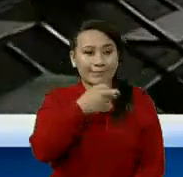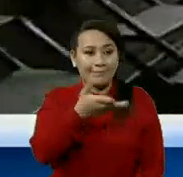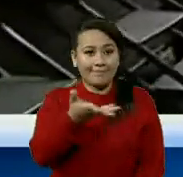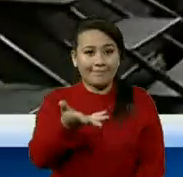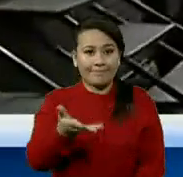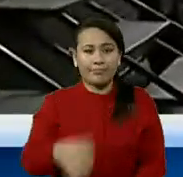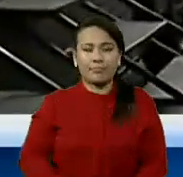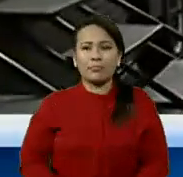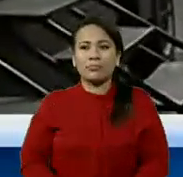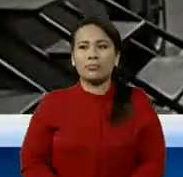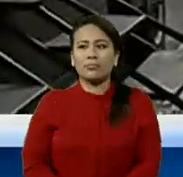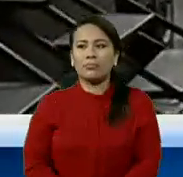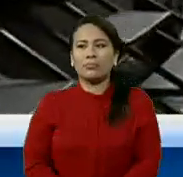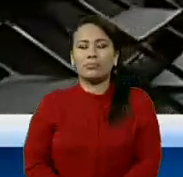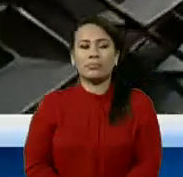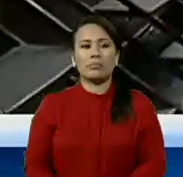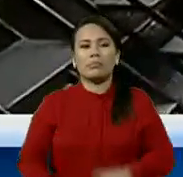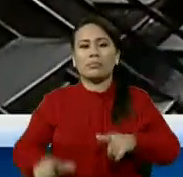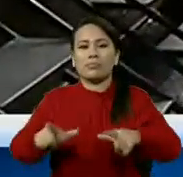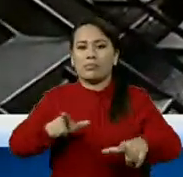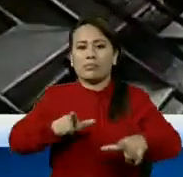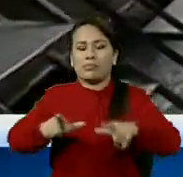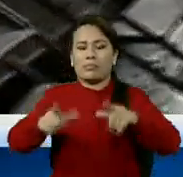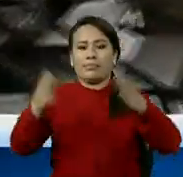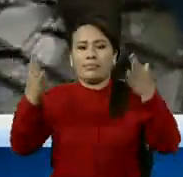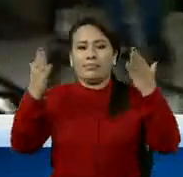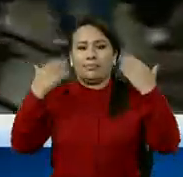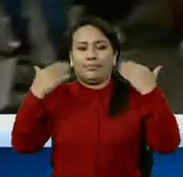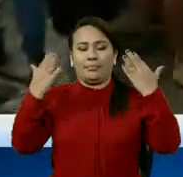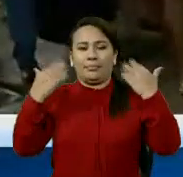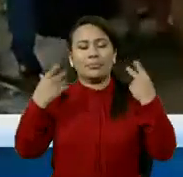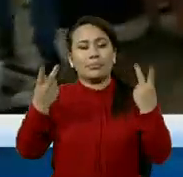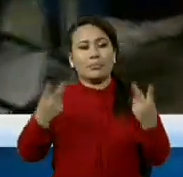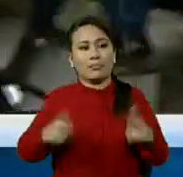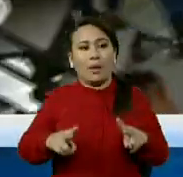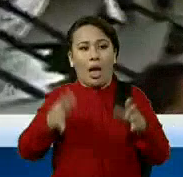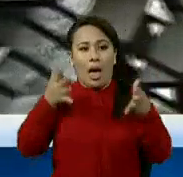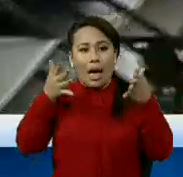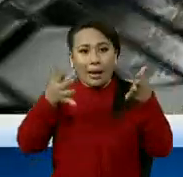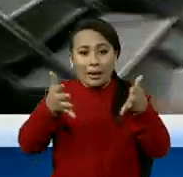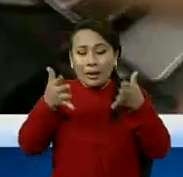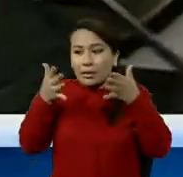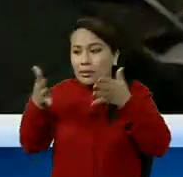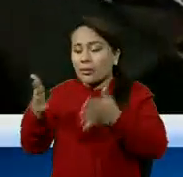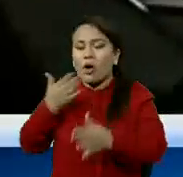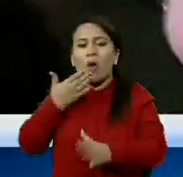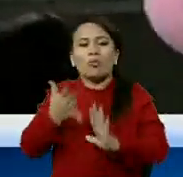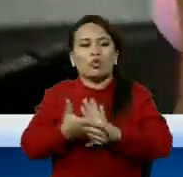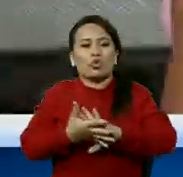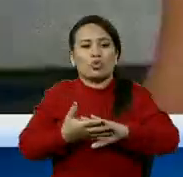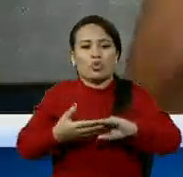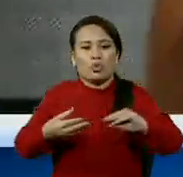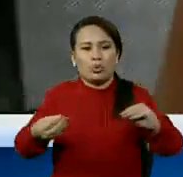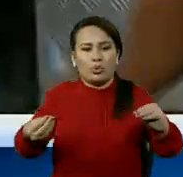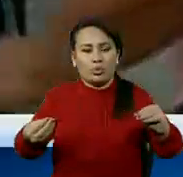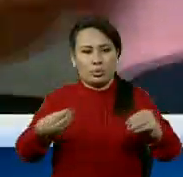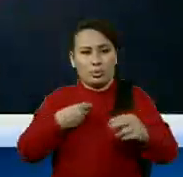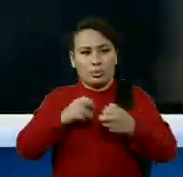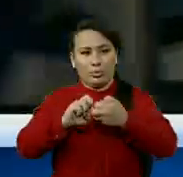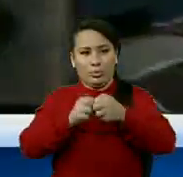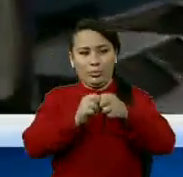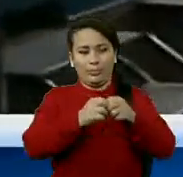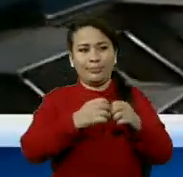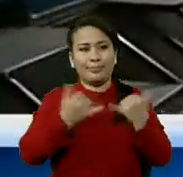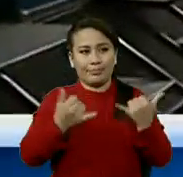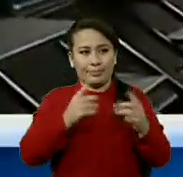también estamos en todos los sectores de Guayaquil atendiendo y buscando cómo darles bienestar y solución a los problemas. Muchísimas gracias.